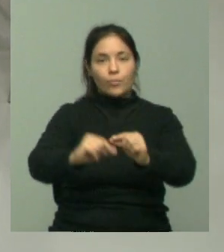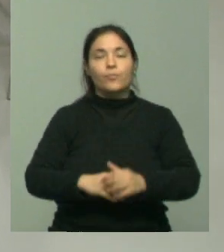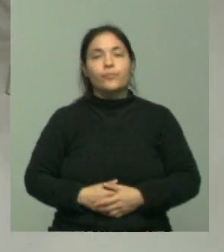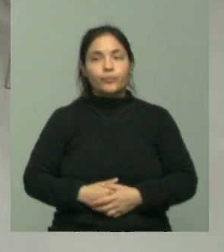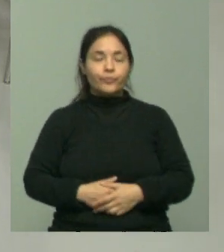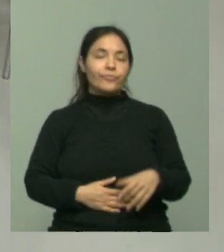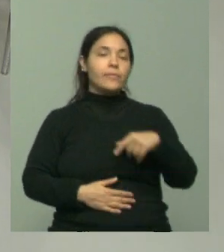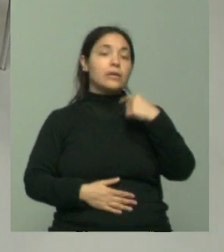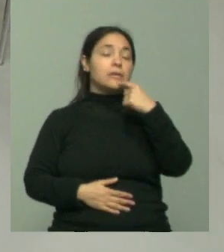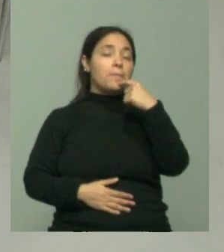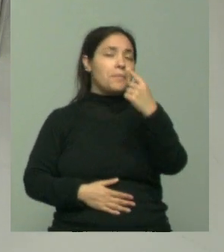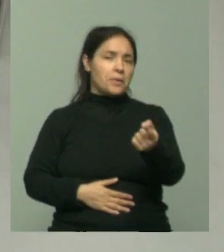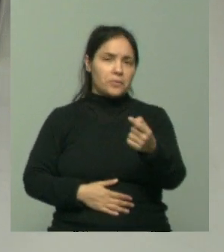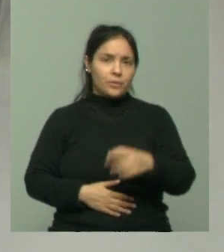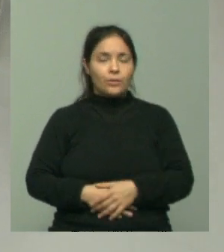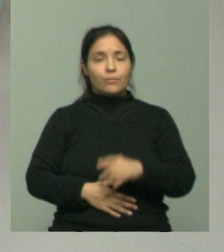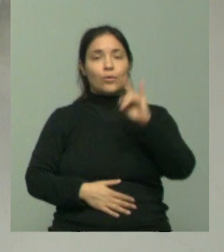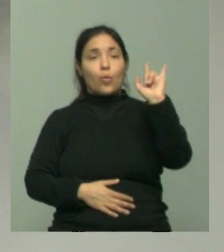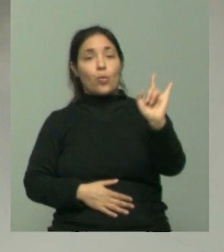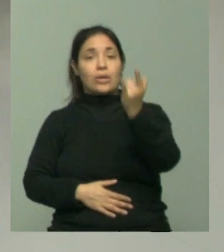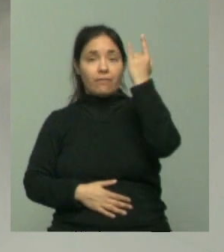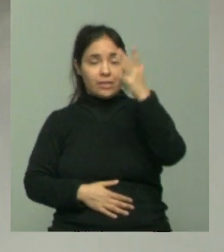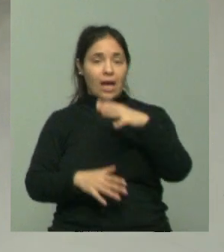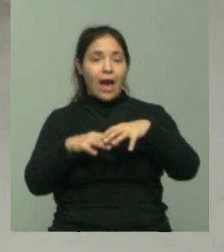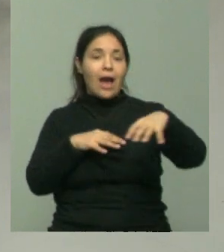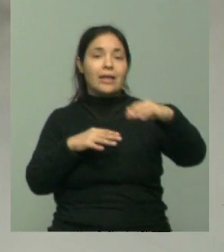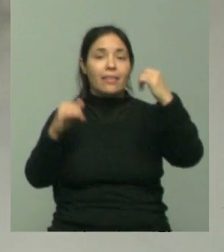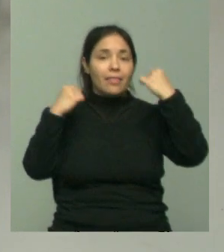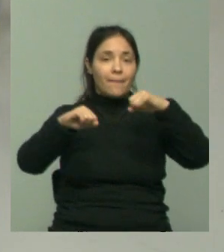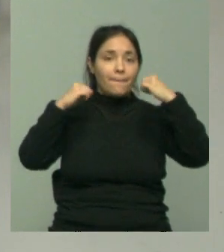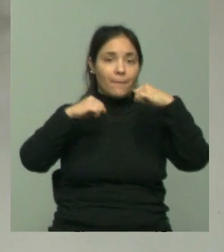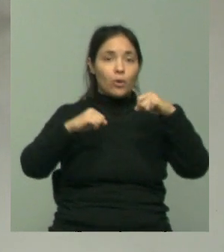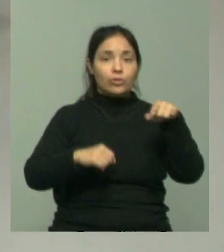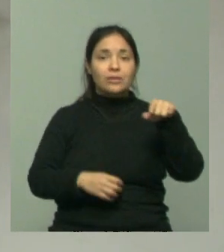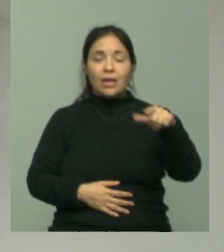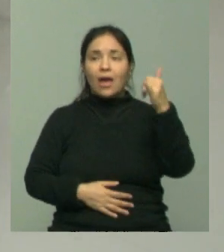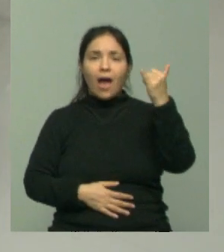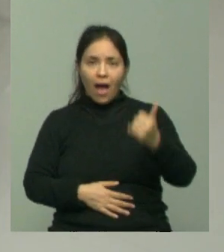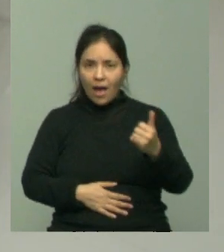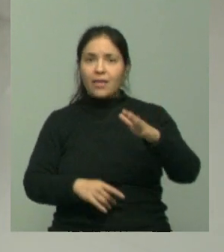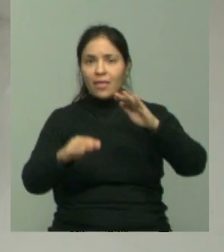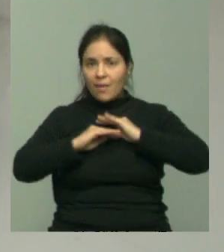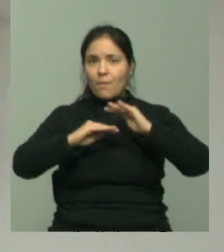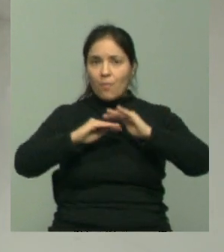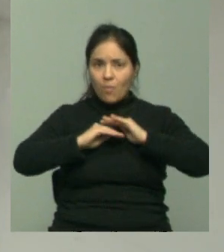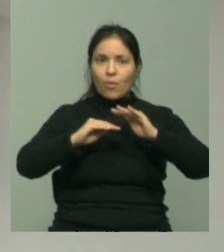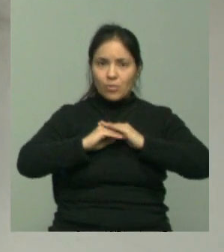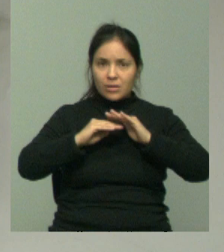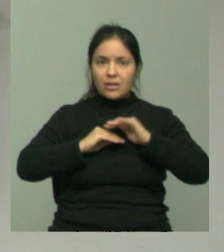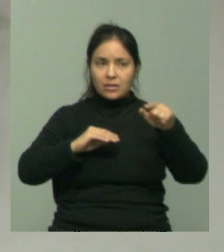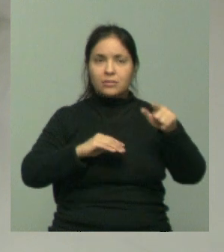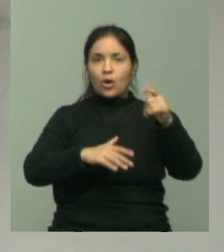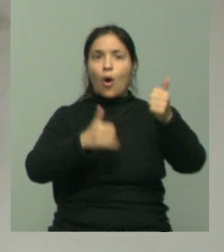porque en la universidad y en lo que es el área de deportes de la universidad, hay que decirlo, hay muchísimos deportistas que tienen un